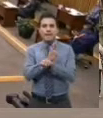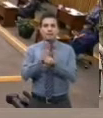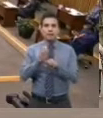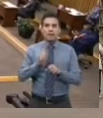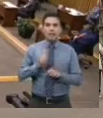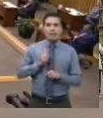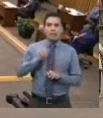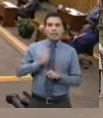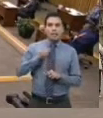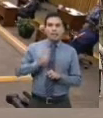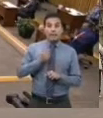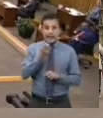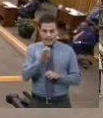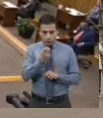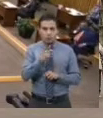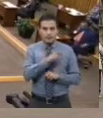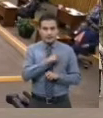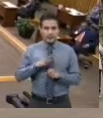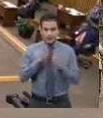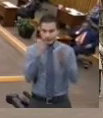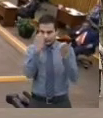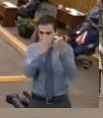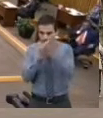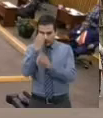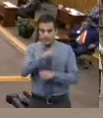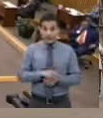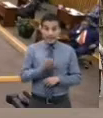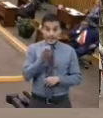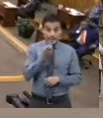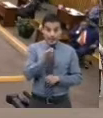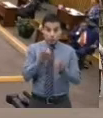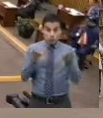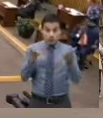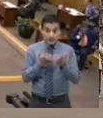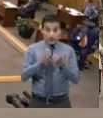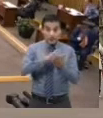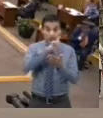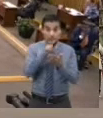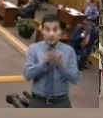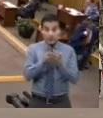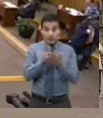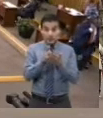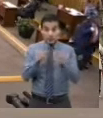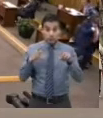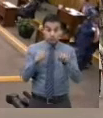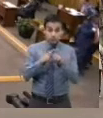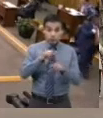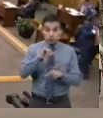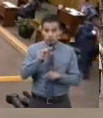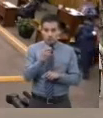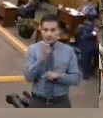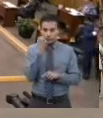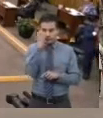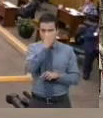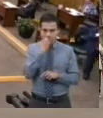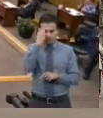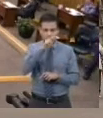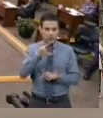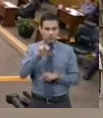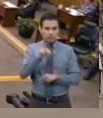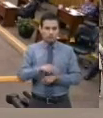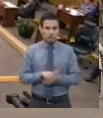a determinar si la conducta es lícita o no. No existe definición o regulación